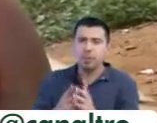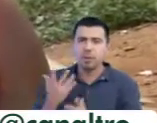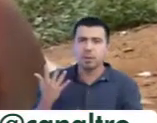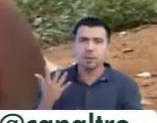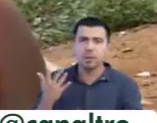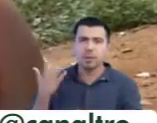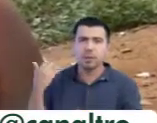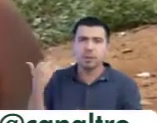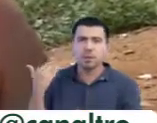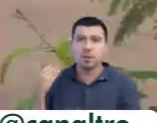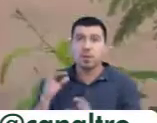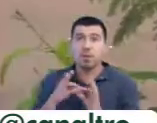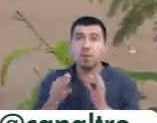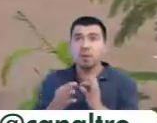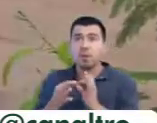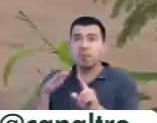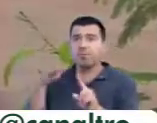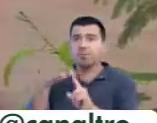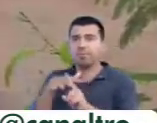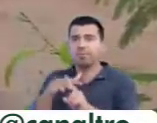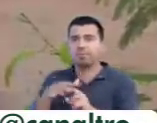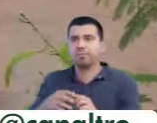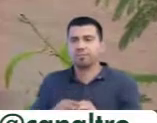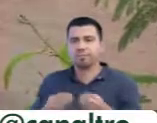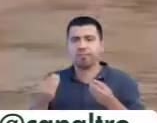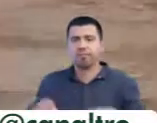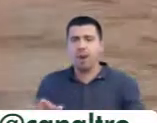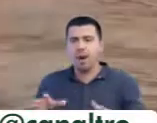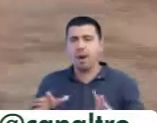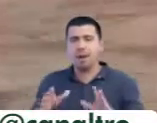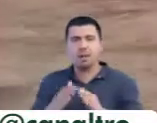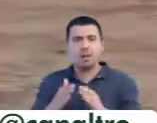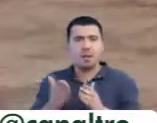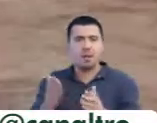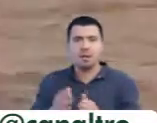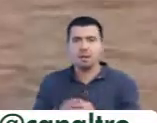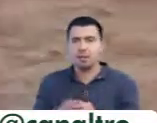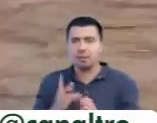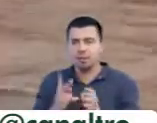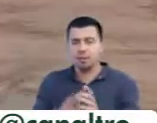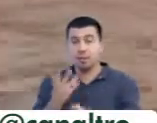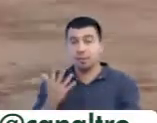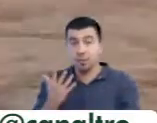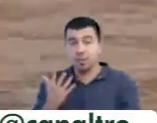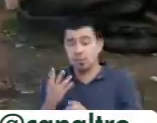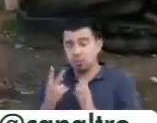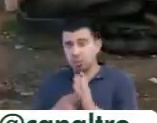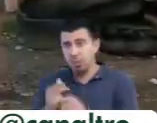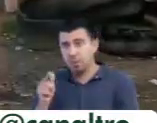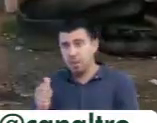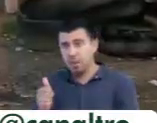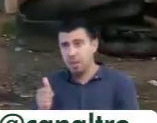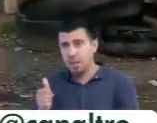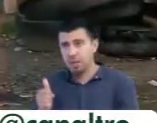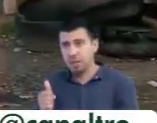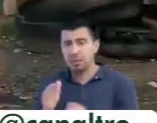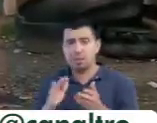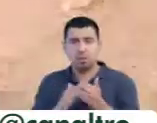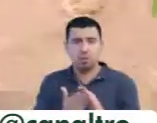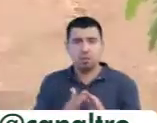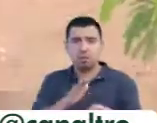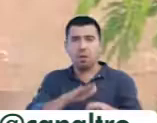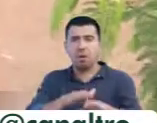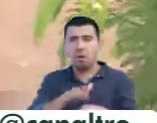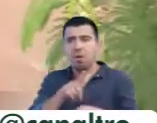muchas familias afectadas. Para prevenir una tragedia como la ya vivida en el 2005 y en el 2010, la comunidad pide la realización